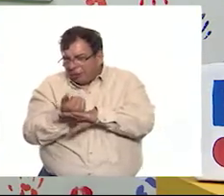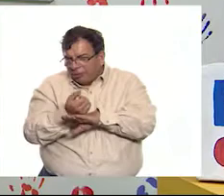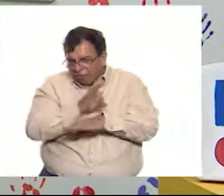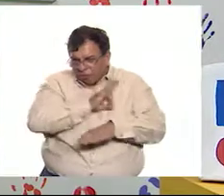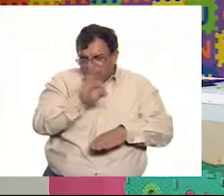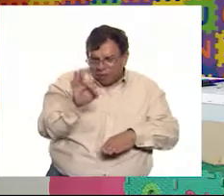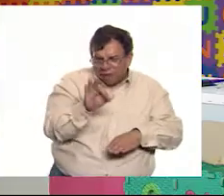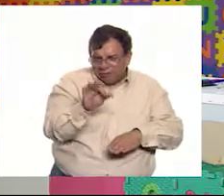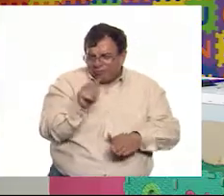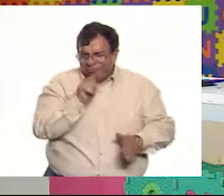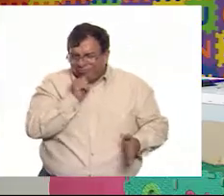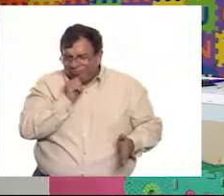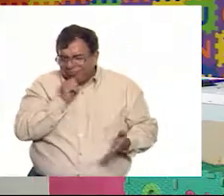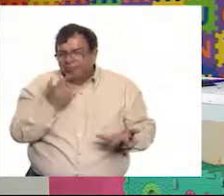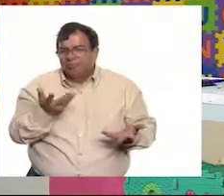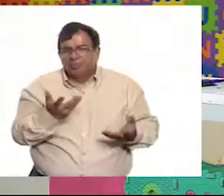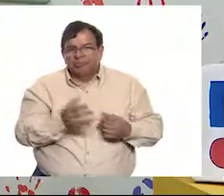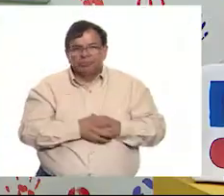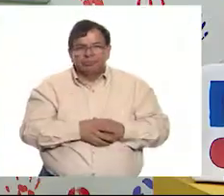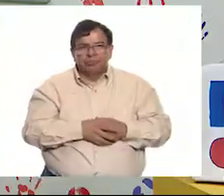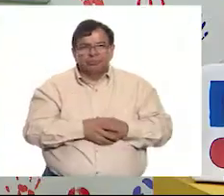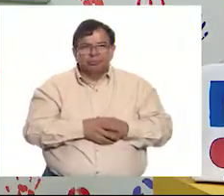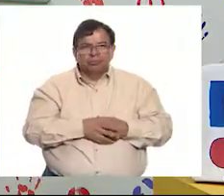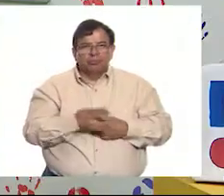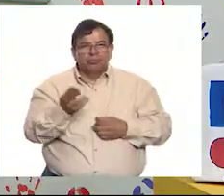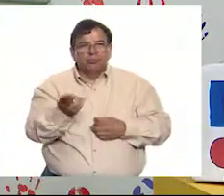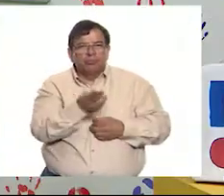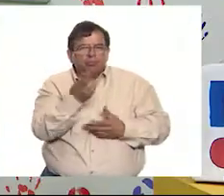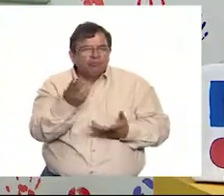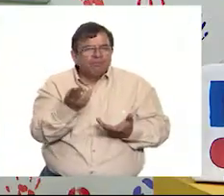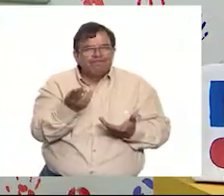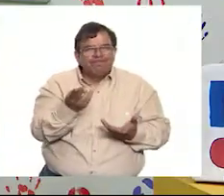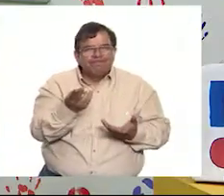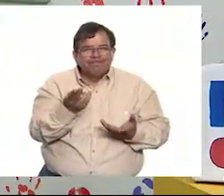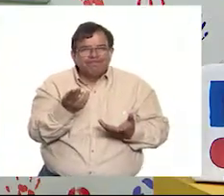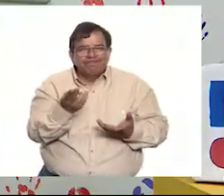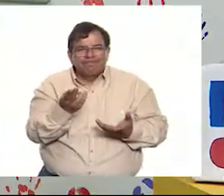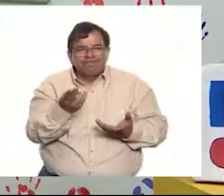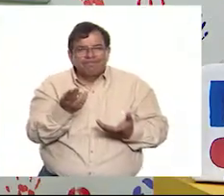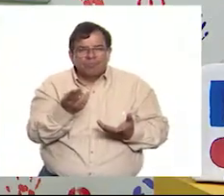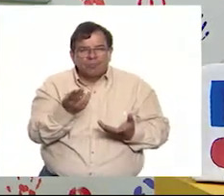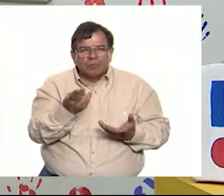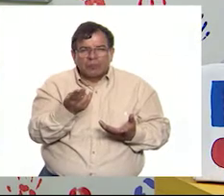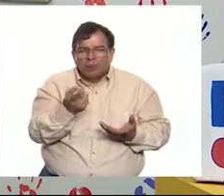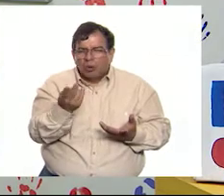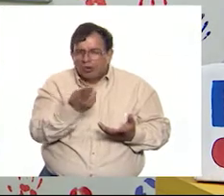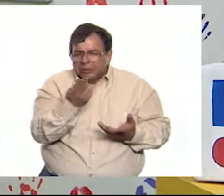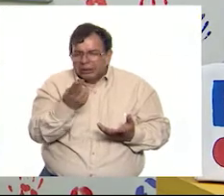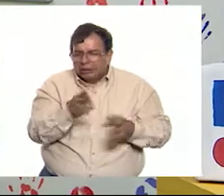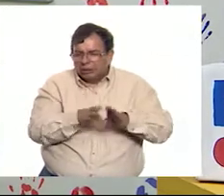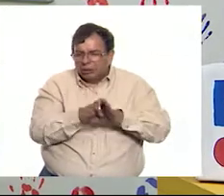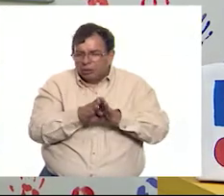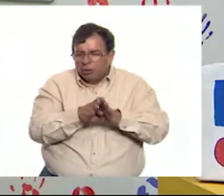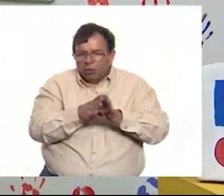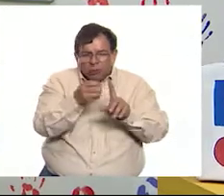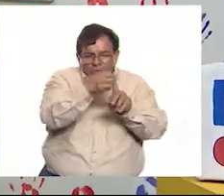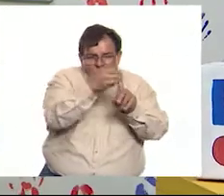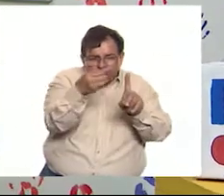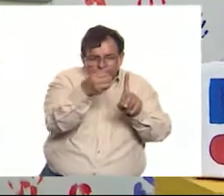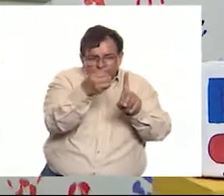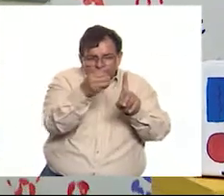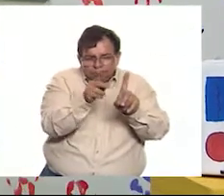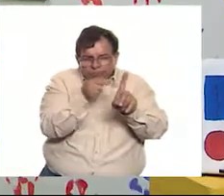lograron? ¿No lo lograron? ¿Y ustedes qué color se pondrían entonces si lograron identificar las secuencias y